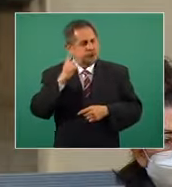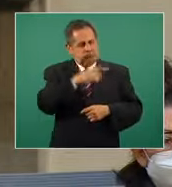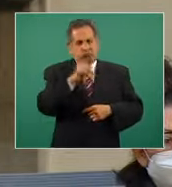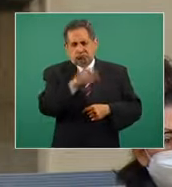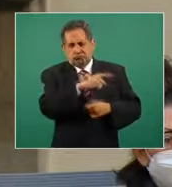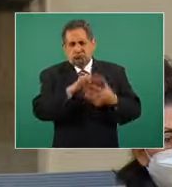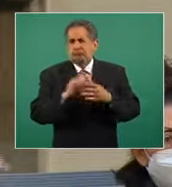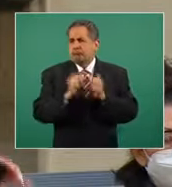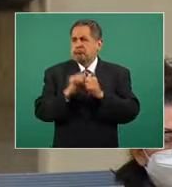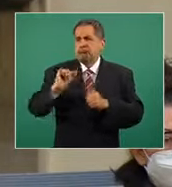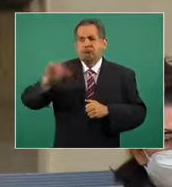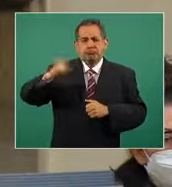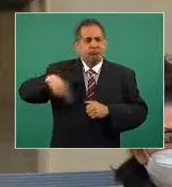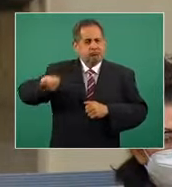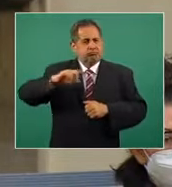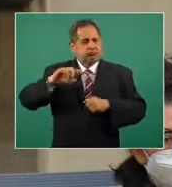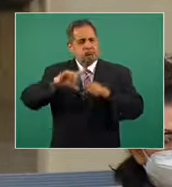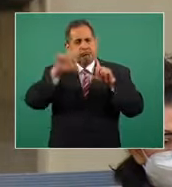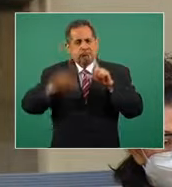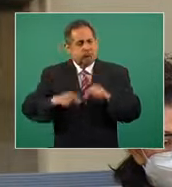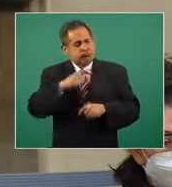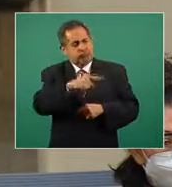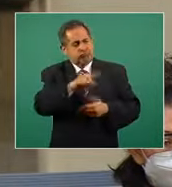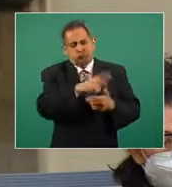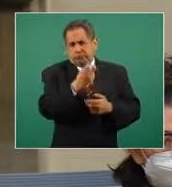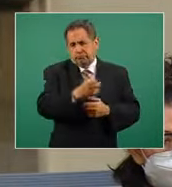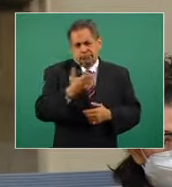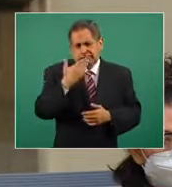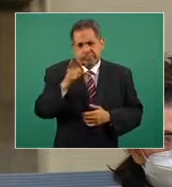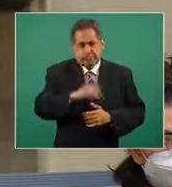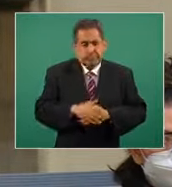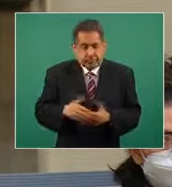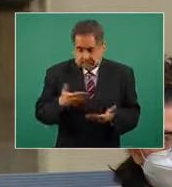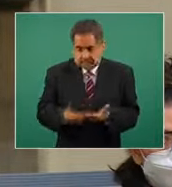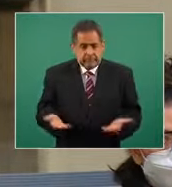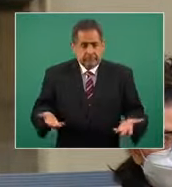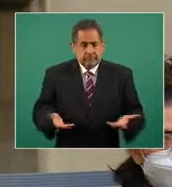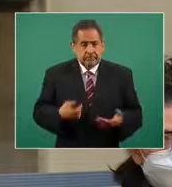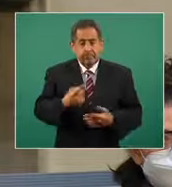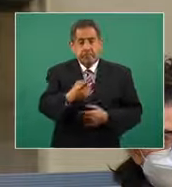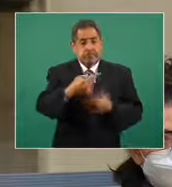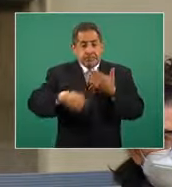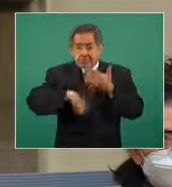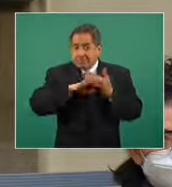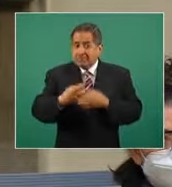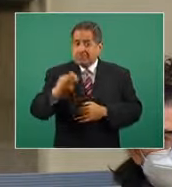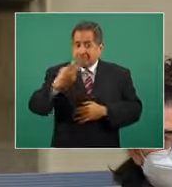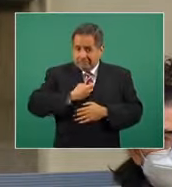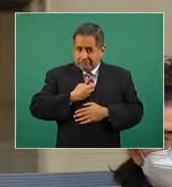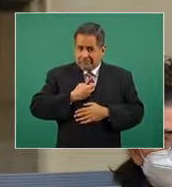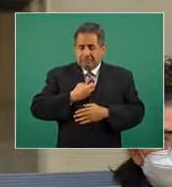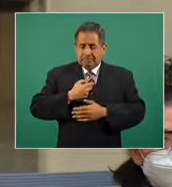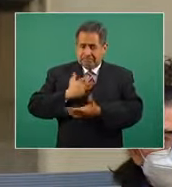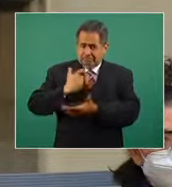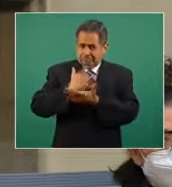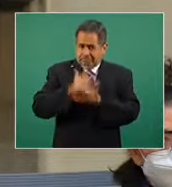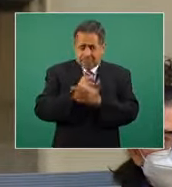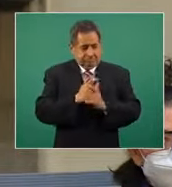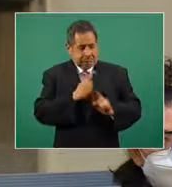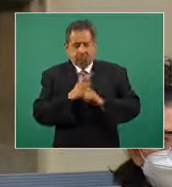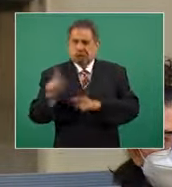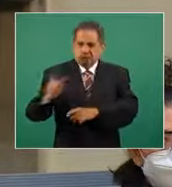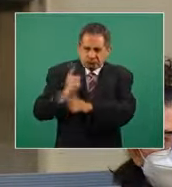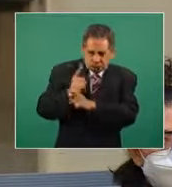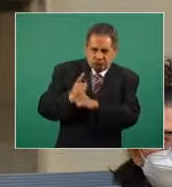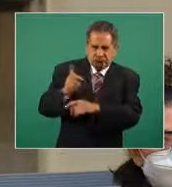muchos funcionarios y también a nivel nacional esta situación. Hoy por hoy hemos sido acosados, amenazados por ser